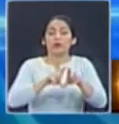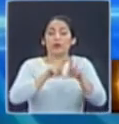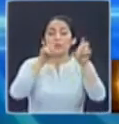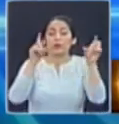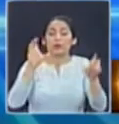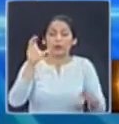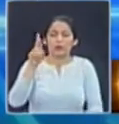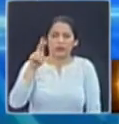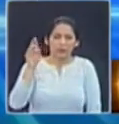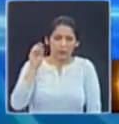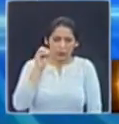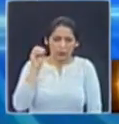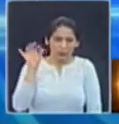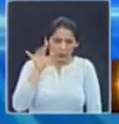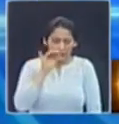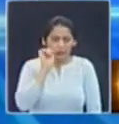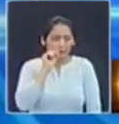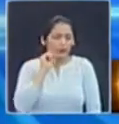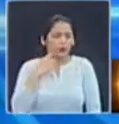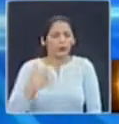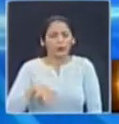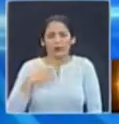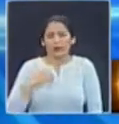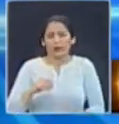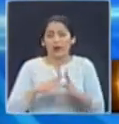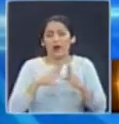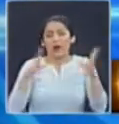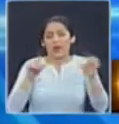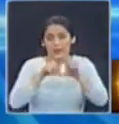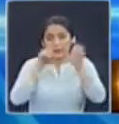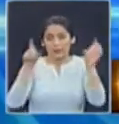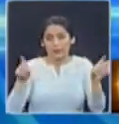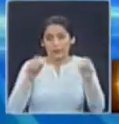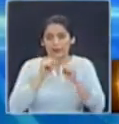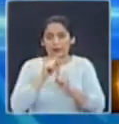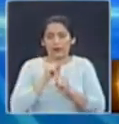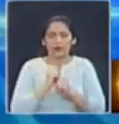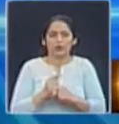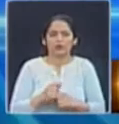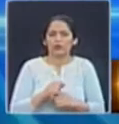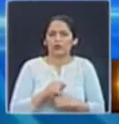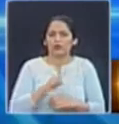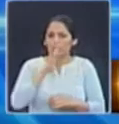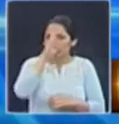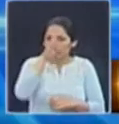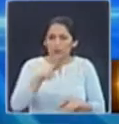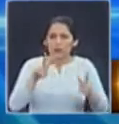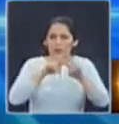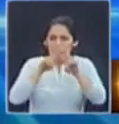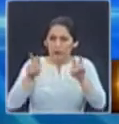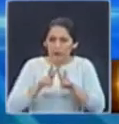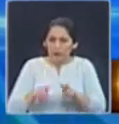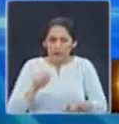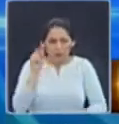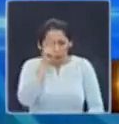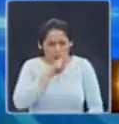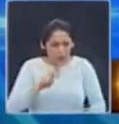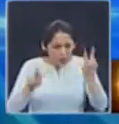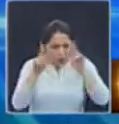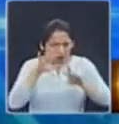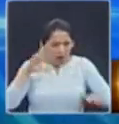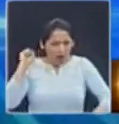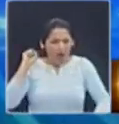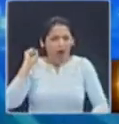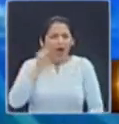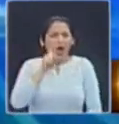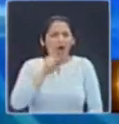ha hecho varios descubrimientos a nivel internacional. Y lógicamente ellos descubren que la plata sale a través de Chile y a través de España, con